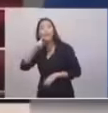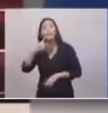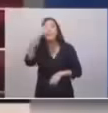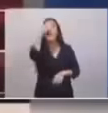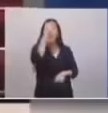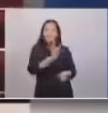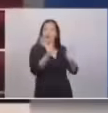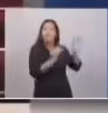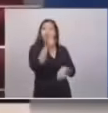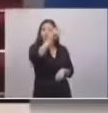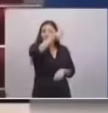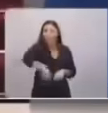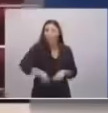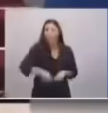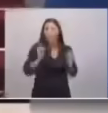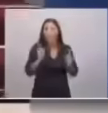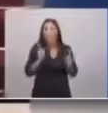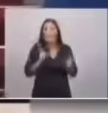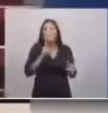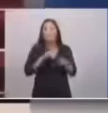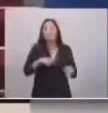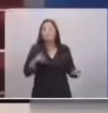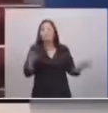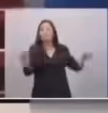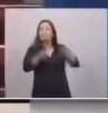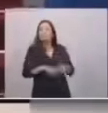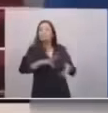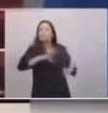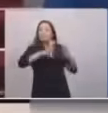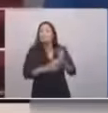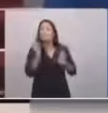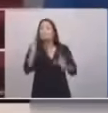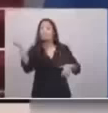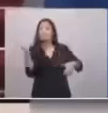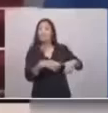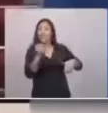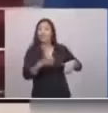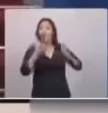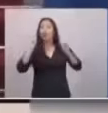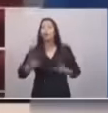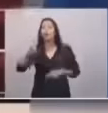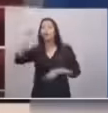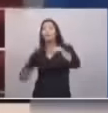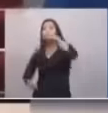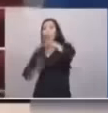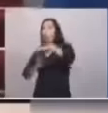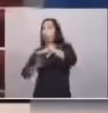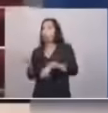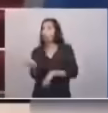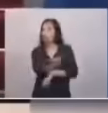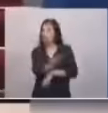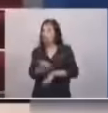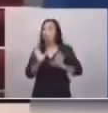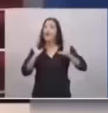detalles a lo que va a ser el anuncio oficial del ministro de economía cambia la economía en la Argentina a partir de mañana a partir de la